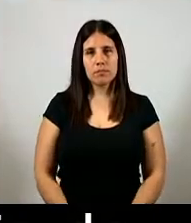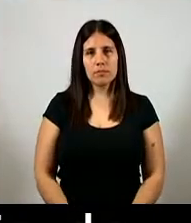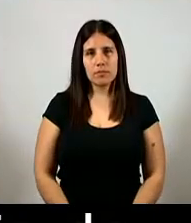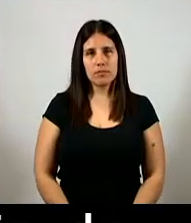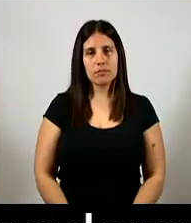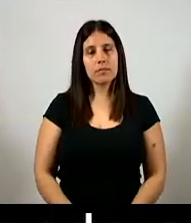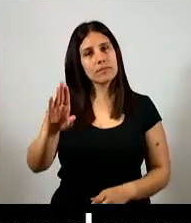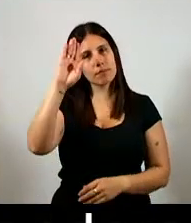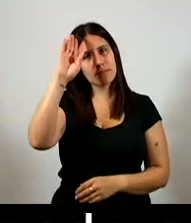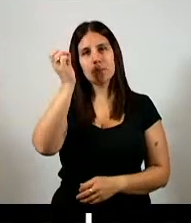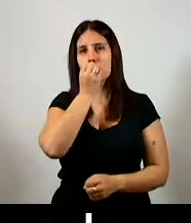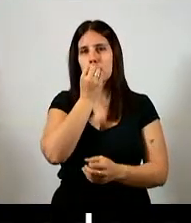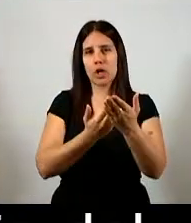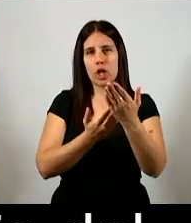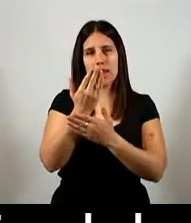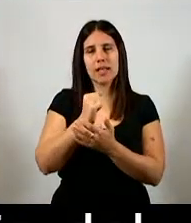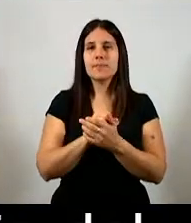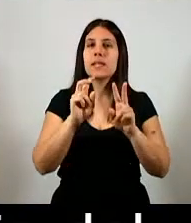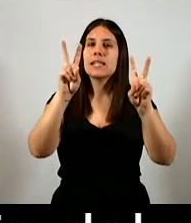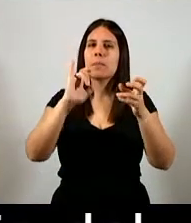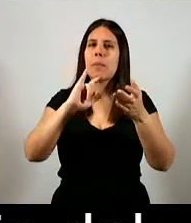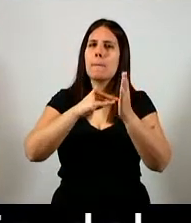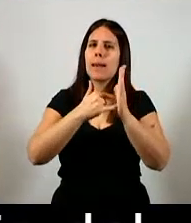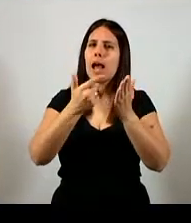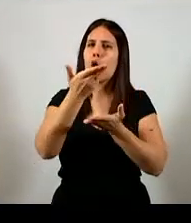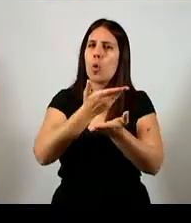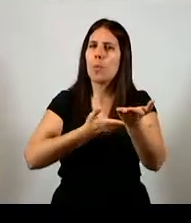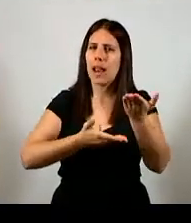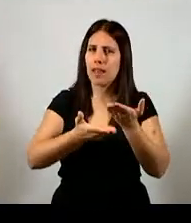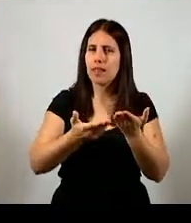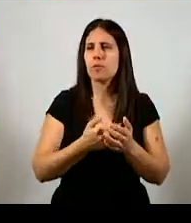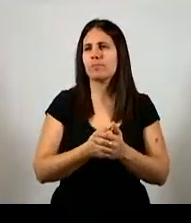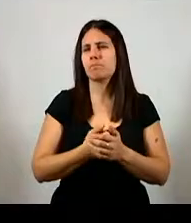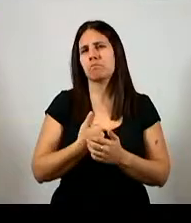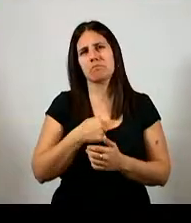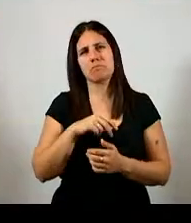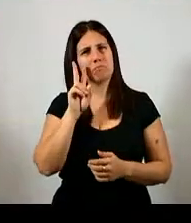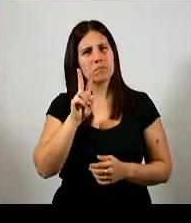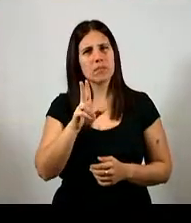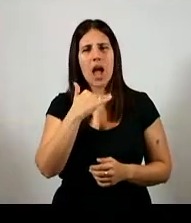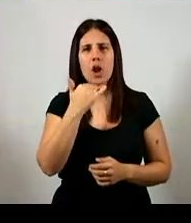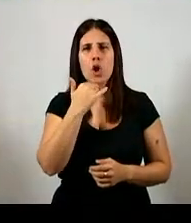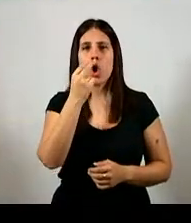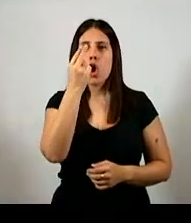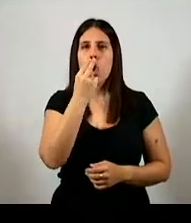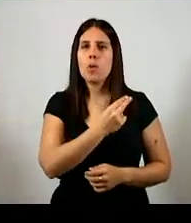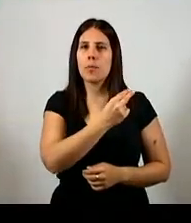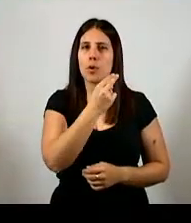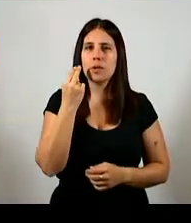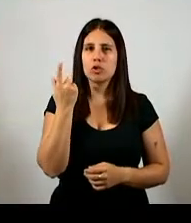Hola, buenos días. Buenos días. Sobre el plan de cooperación, había un compromiso de aumentar la financiación para los